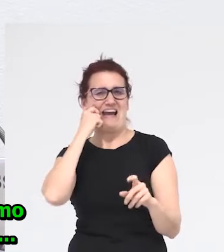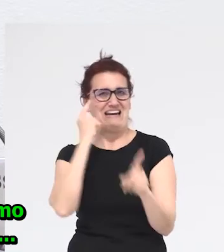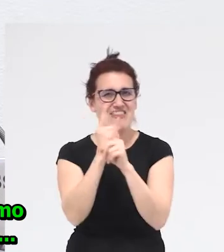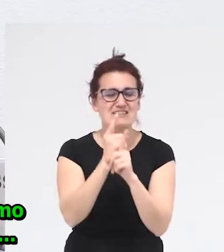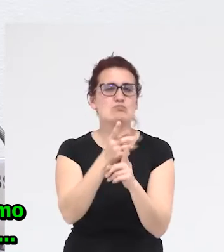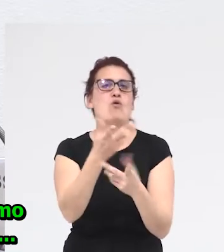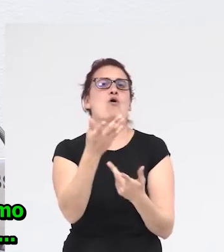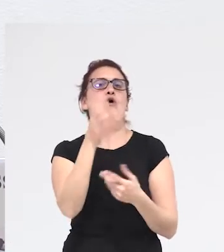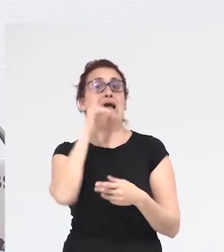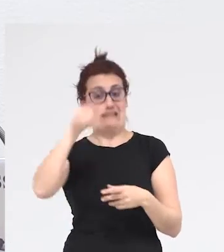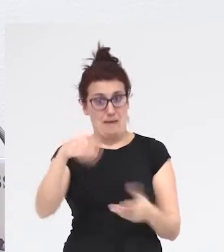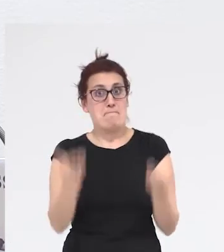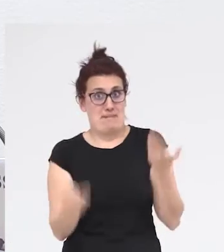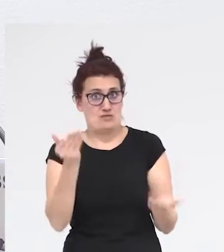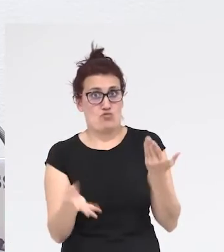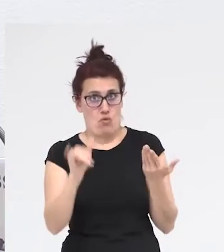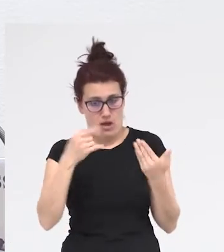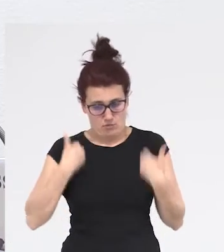sale el peso,